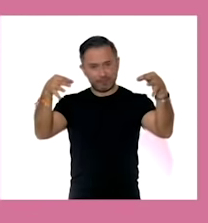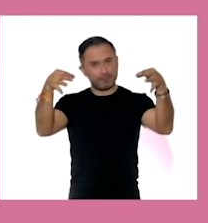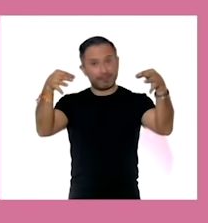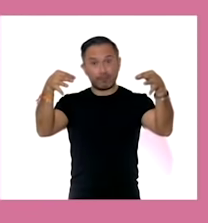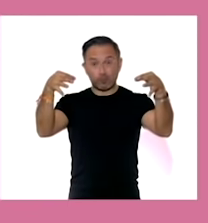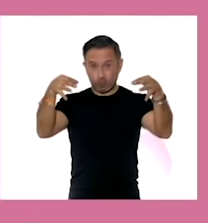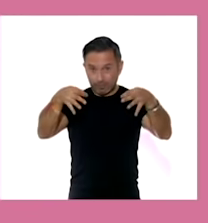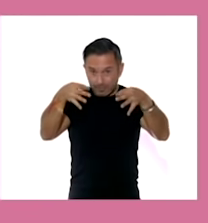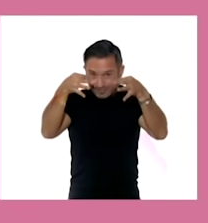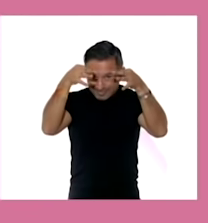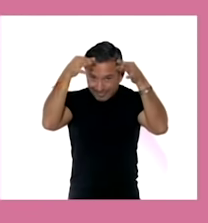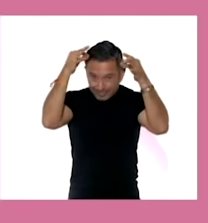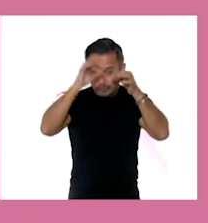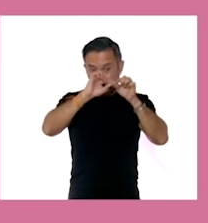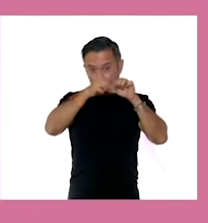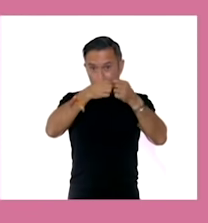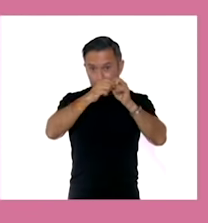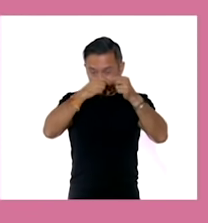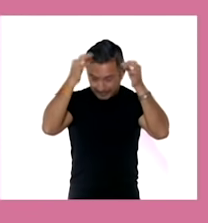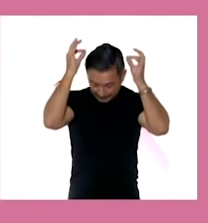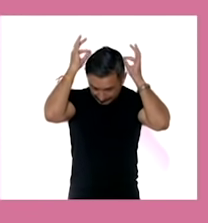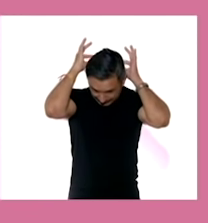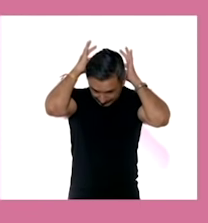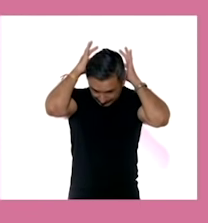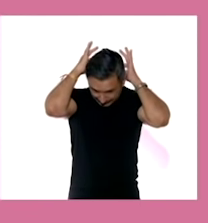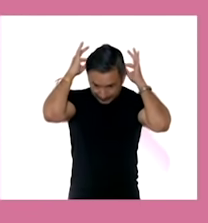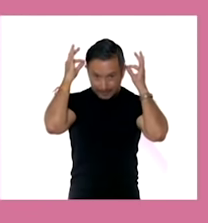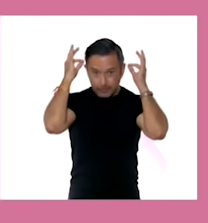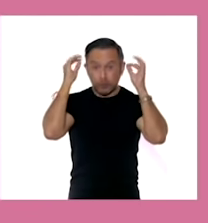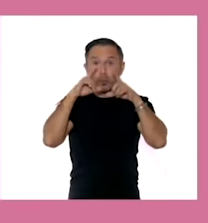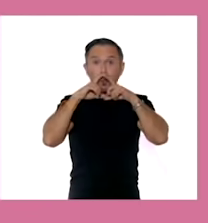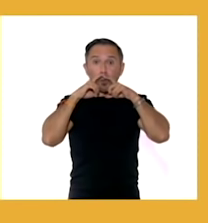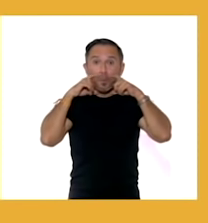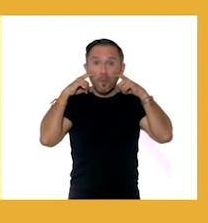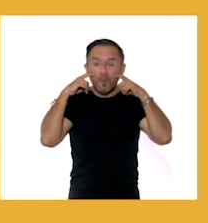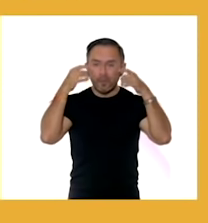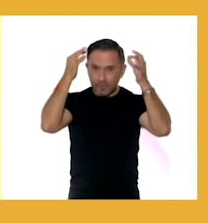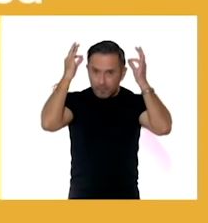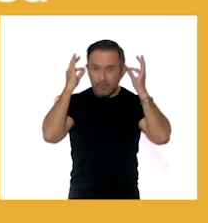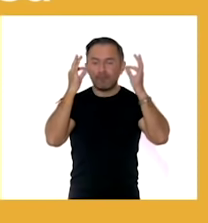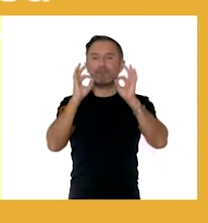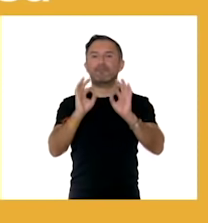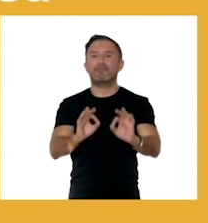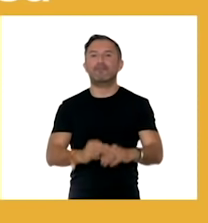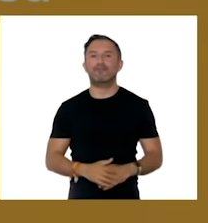colocártelo, deberás amarrar las cuerdas sobre tu cabeza y alrededor de tu cuello